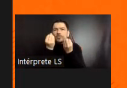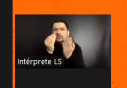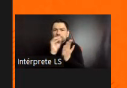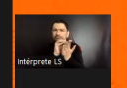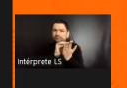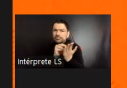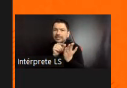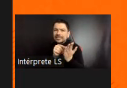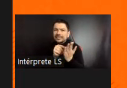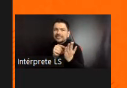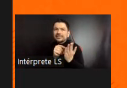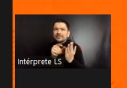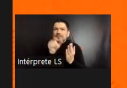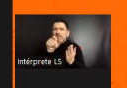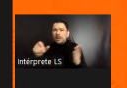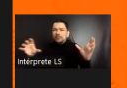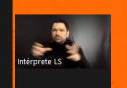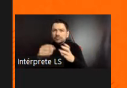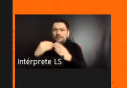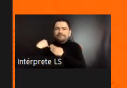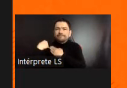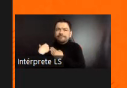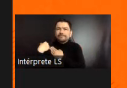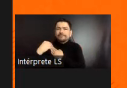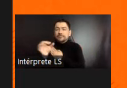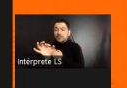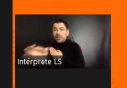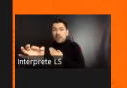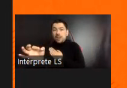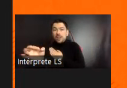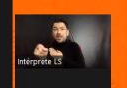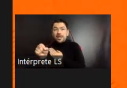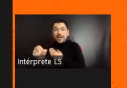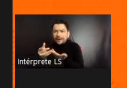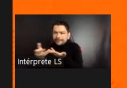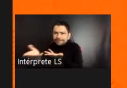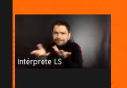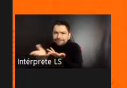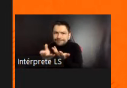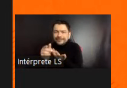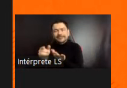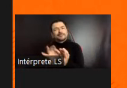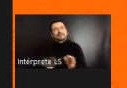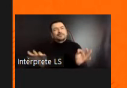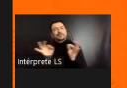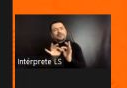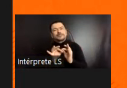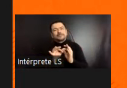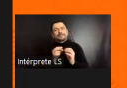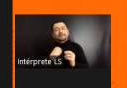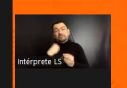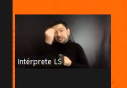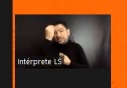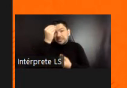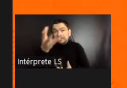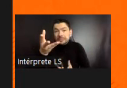regionales. Esta es mi última diapositiva. Nuevamente, mi mensaje principal tiene que ver con